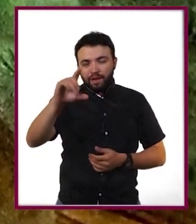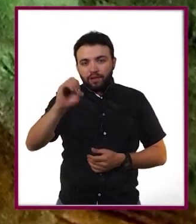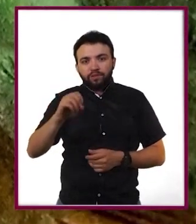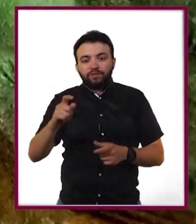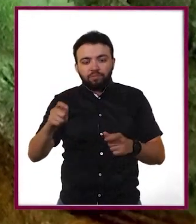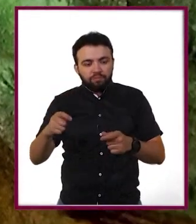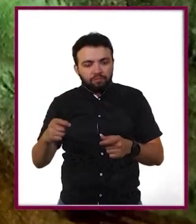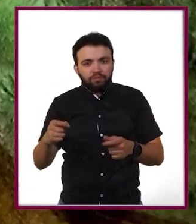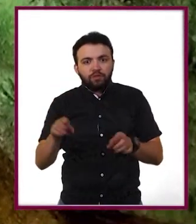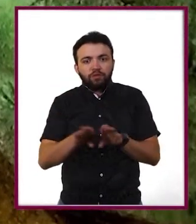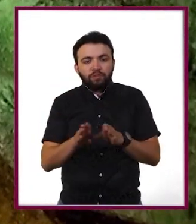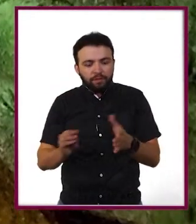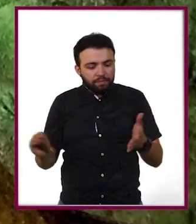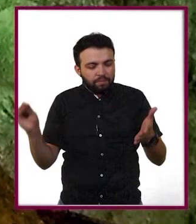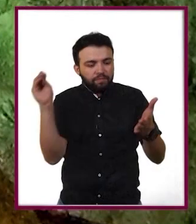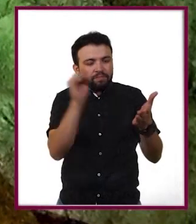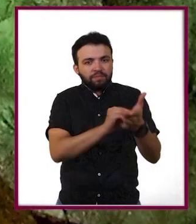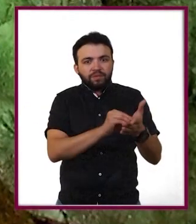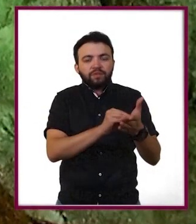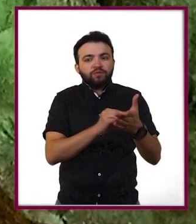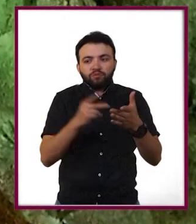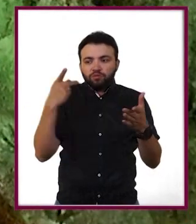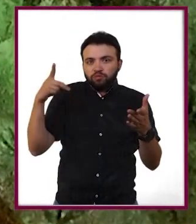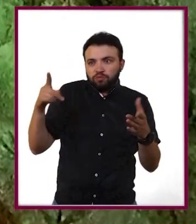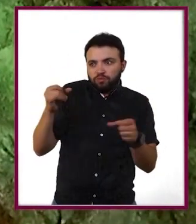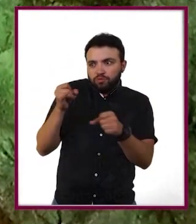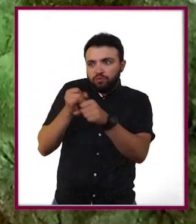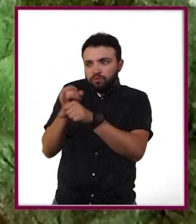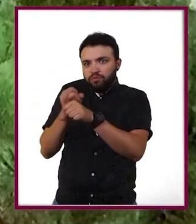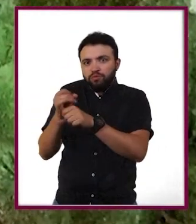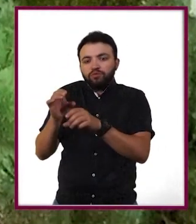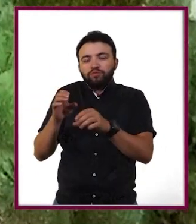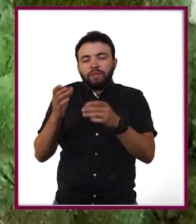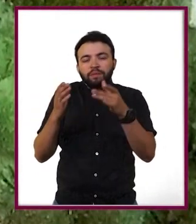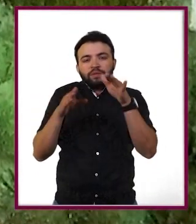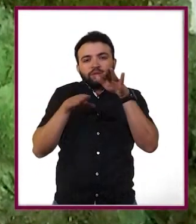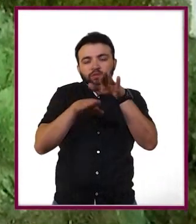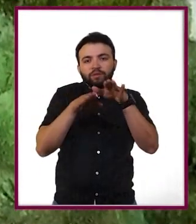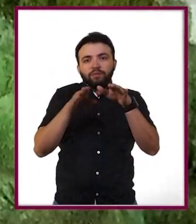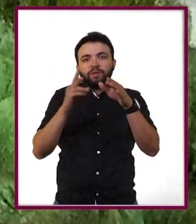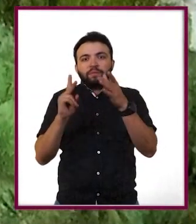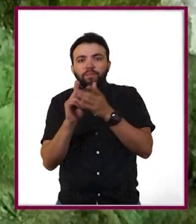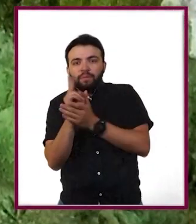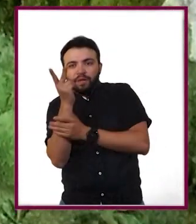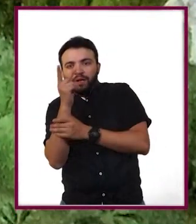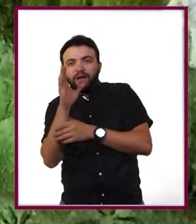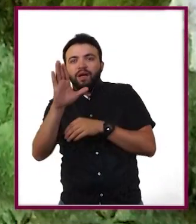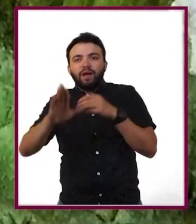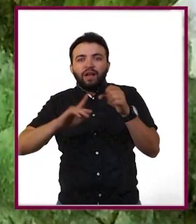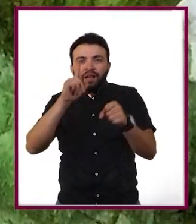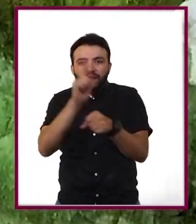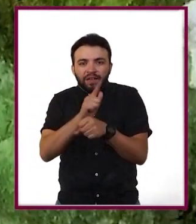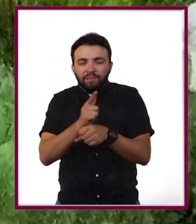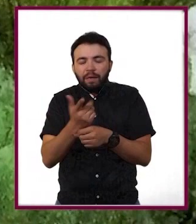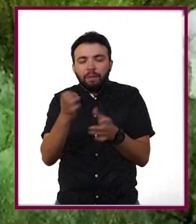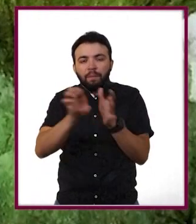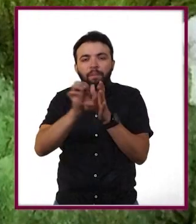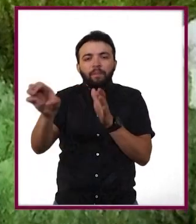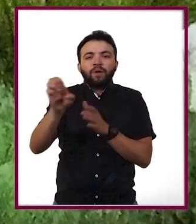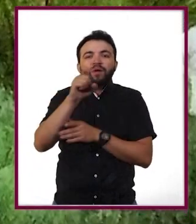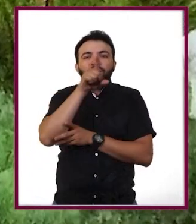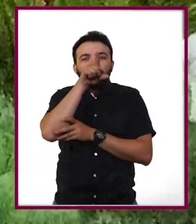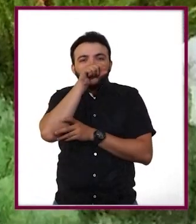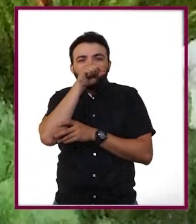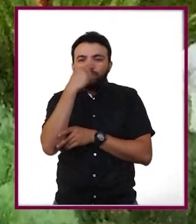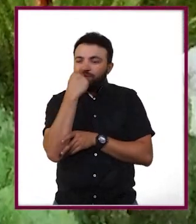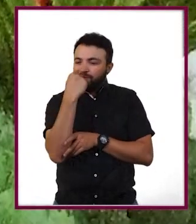investigaciones propias sobre plantas, sobre animales, por ejemplo, los colibríes,